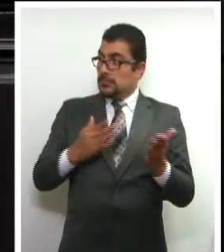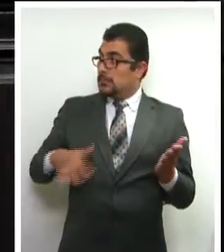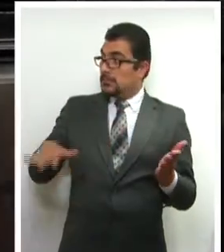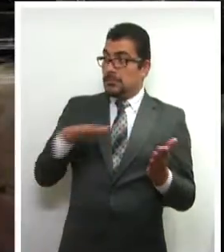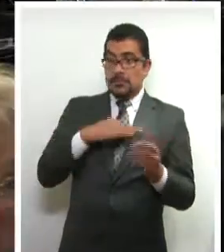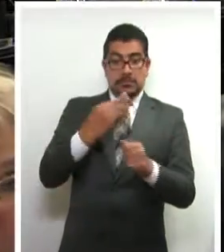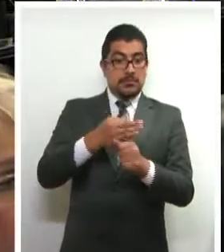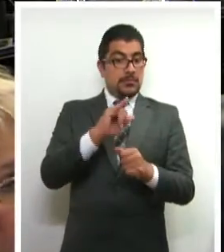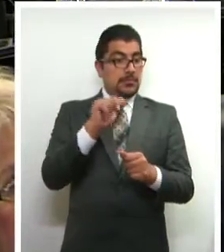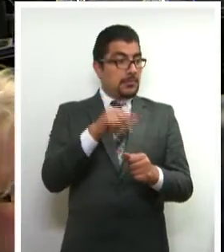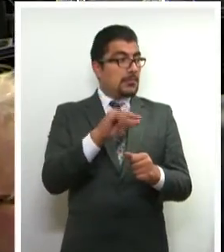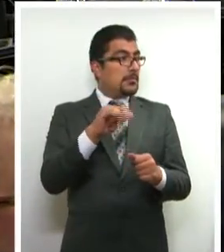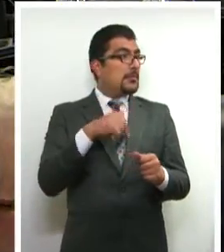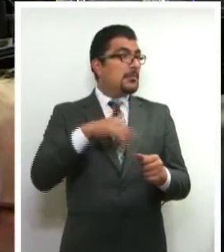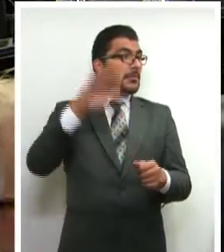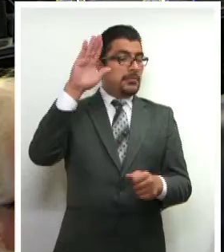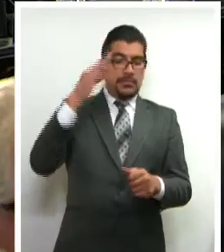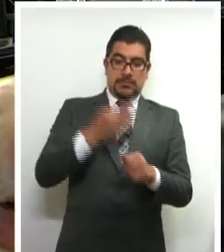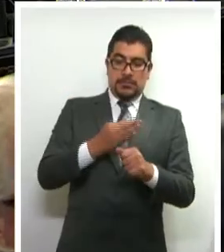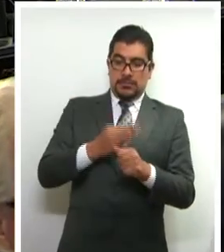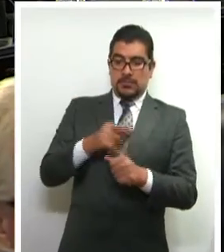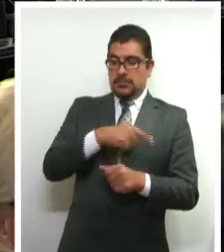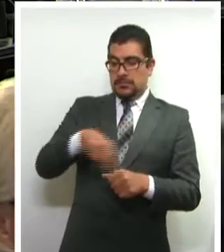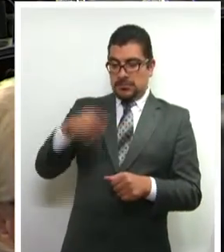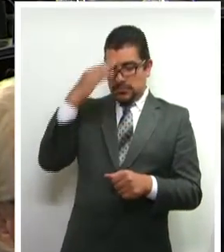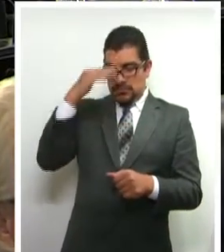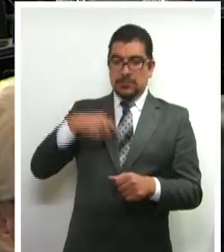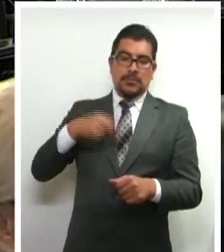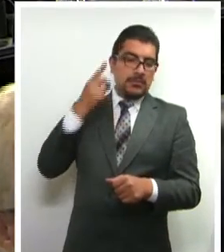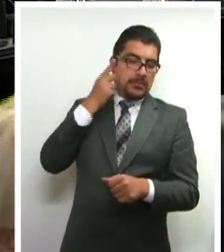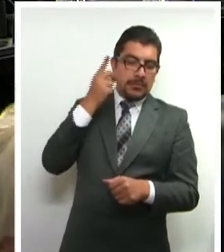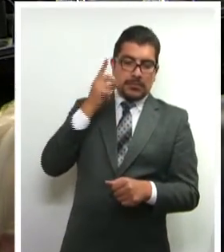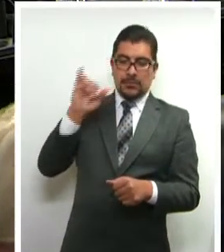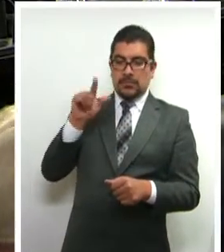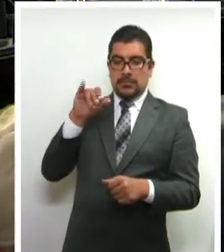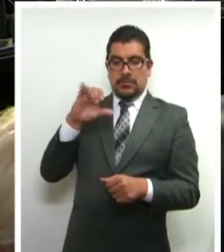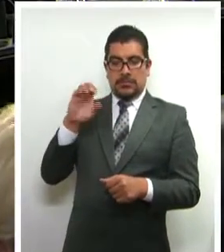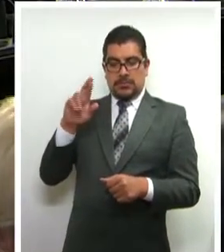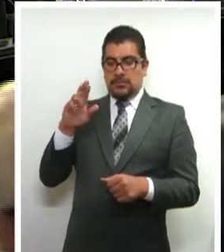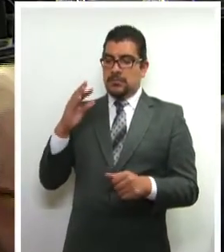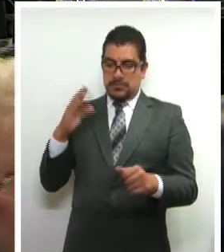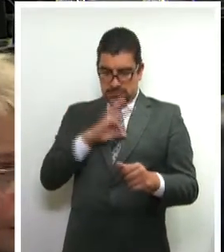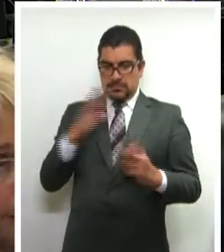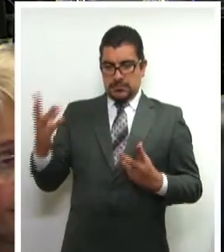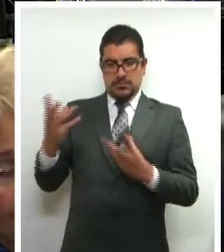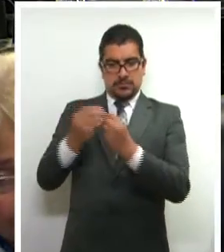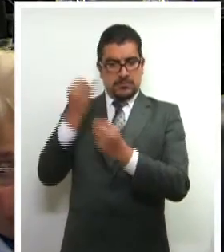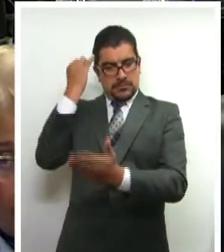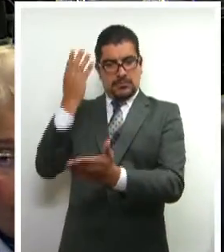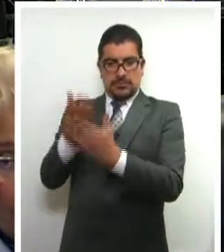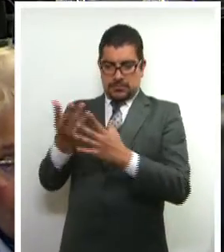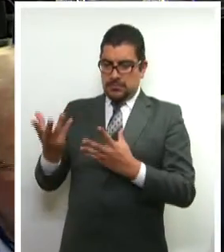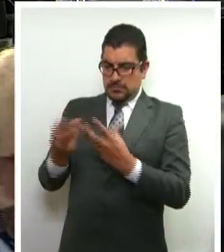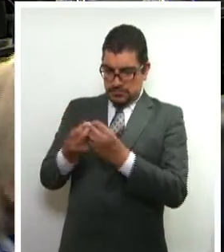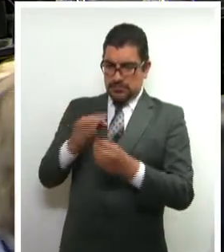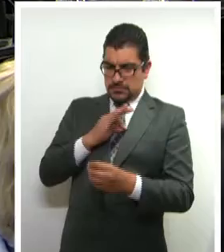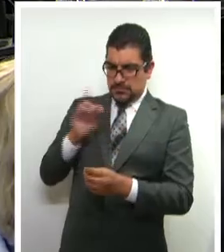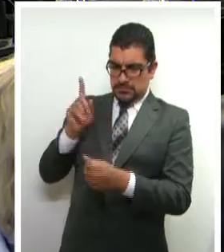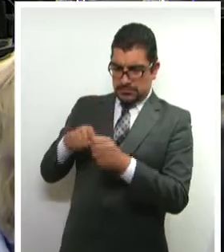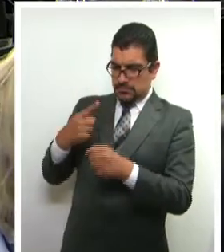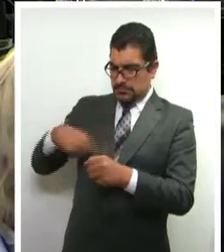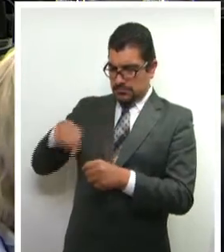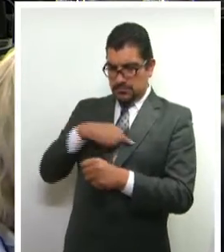Juan Ayala. Sí, solamente para ver si el diputado Julio César nos permite adherirnos a su iniciativa, a sus iniciativas, a las